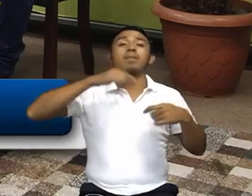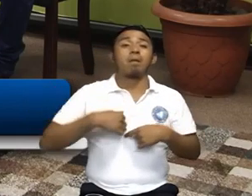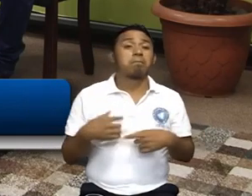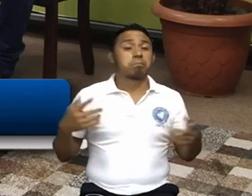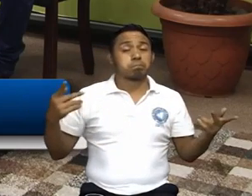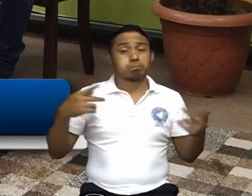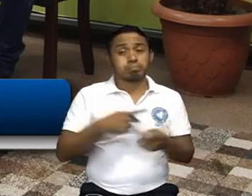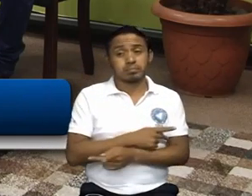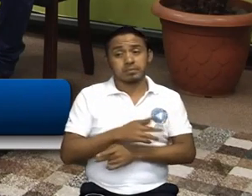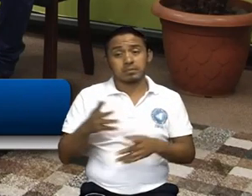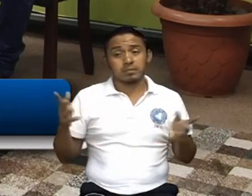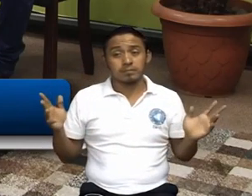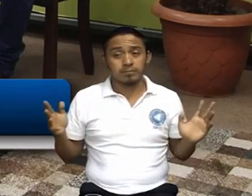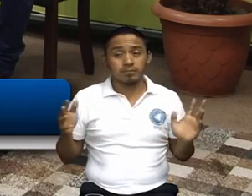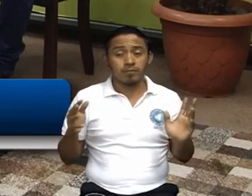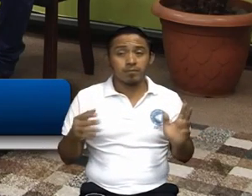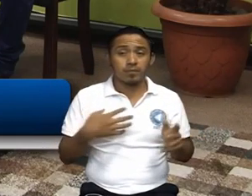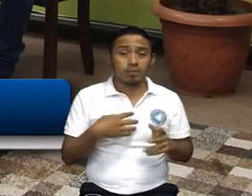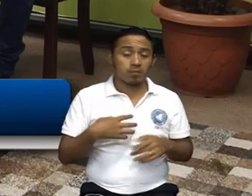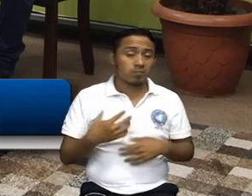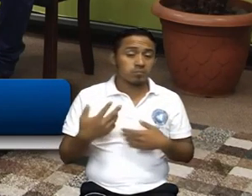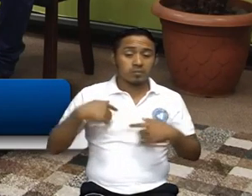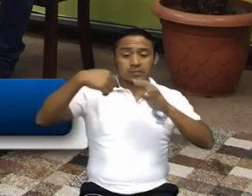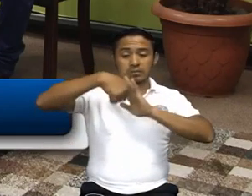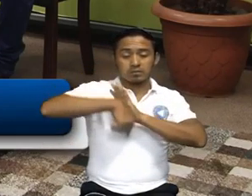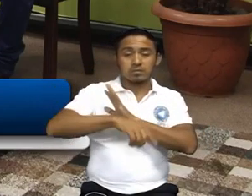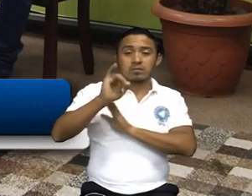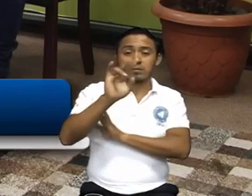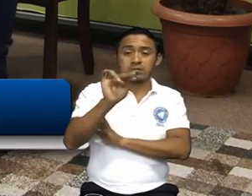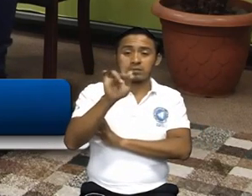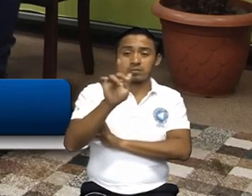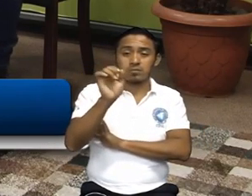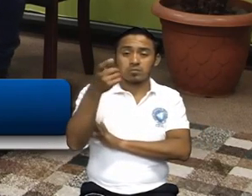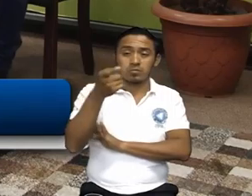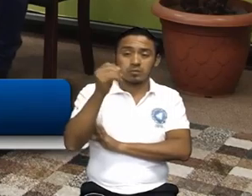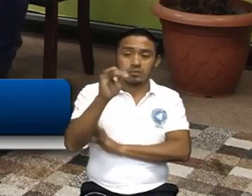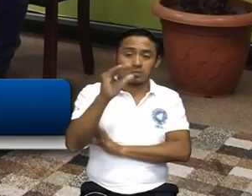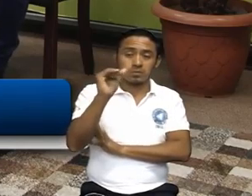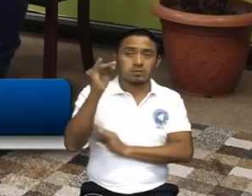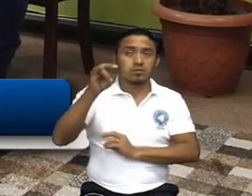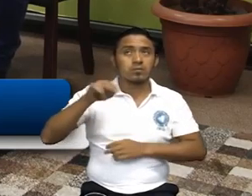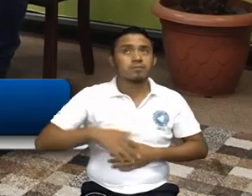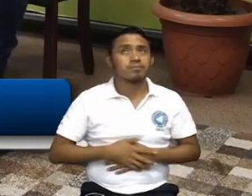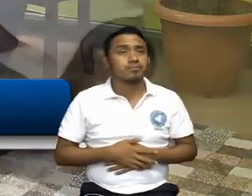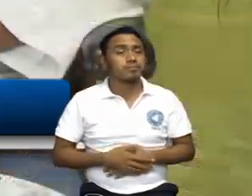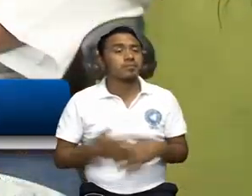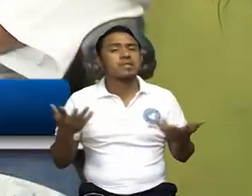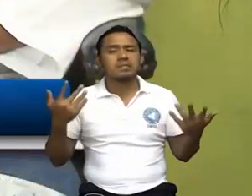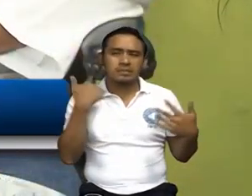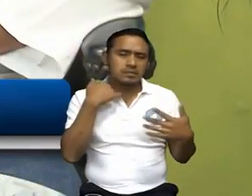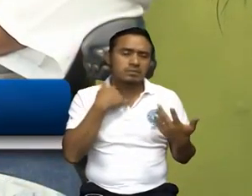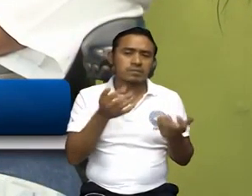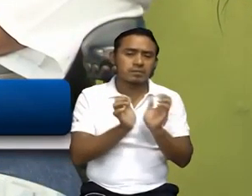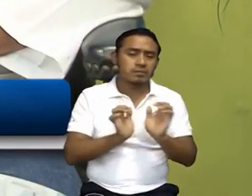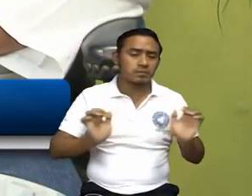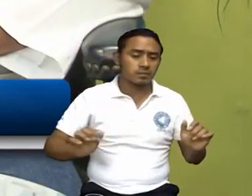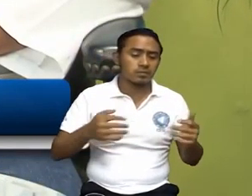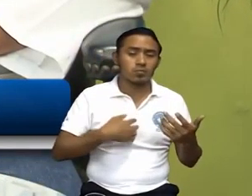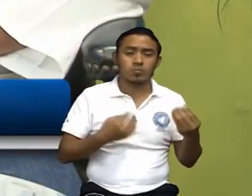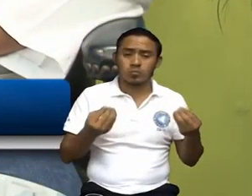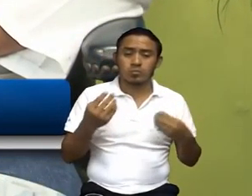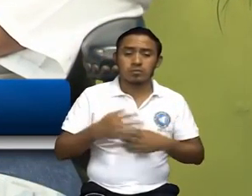y ocasionar un evento de intoxicación. Sí. O uno que es muy frecuente, nosotros tenemos muy frecuente niños que